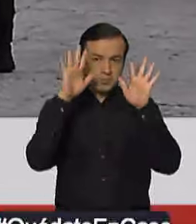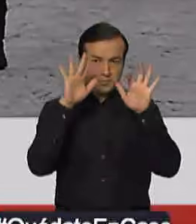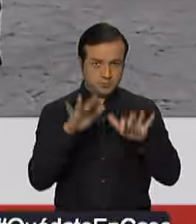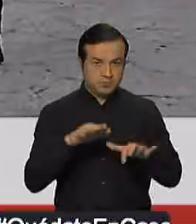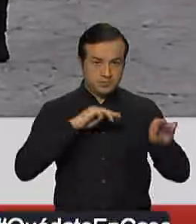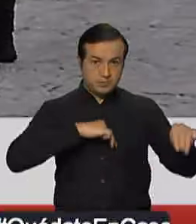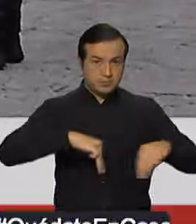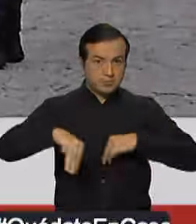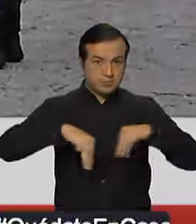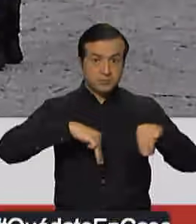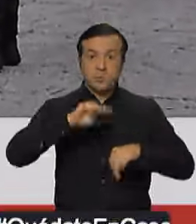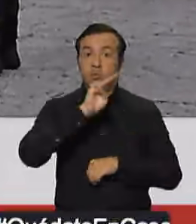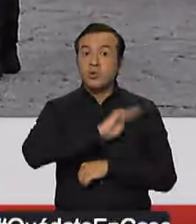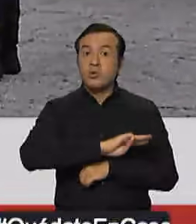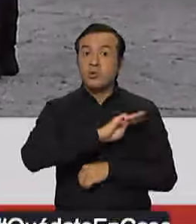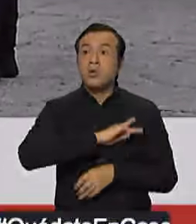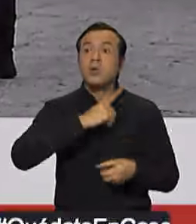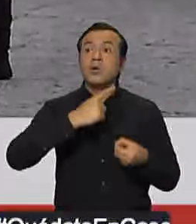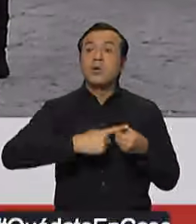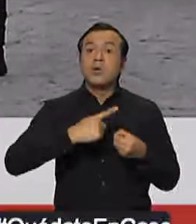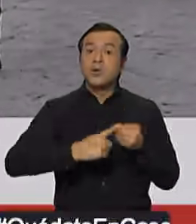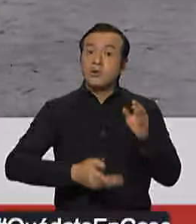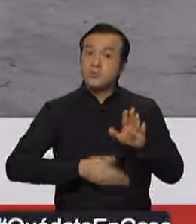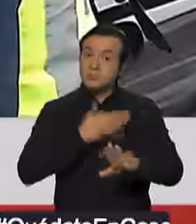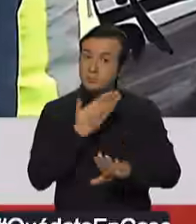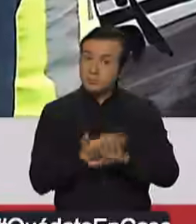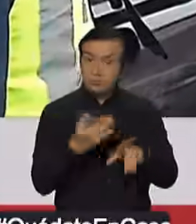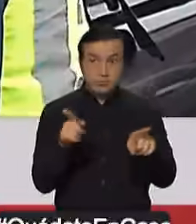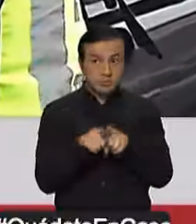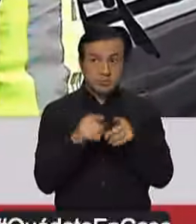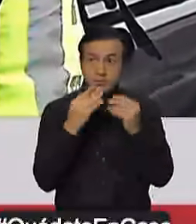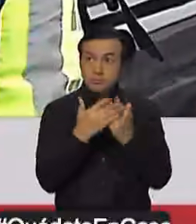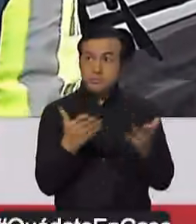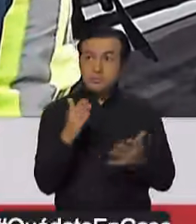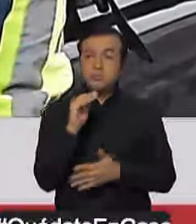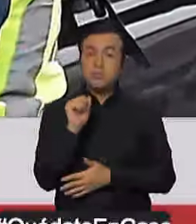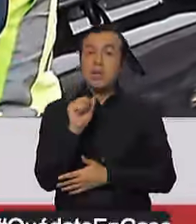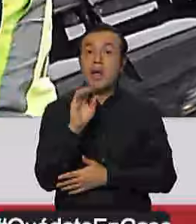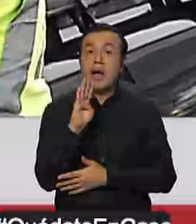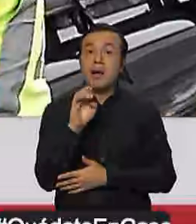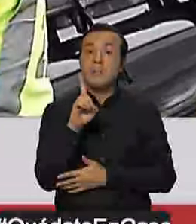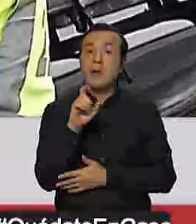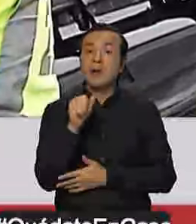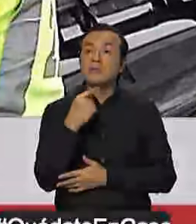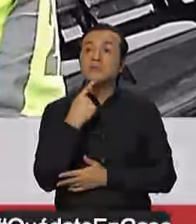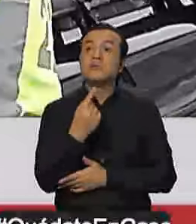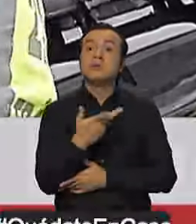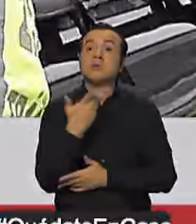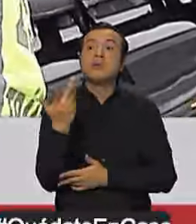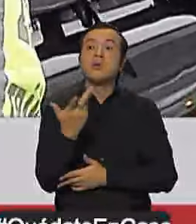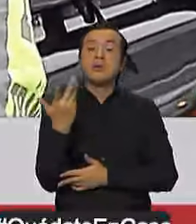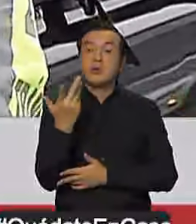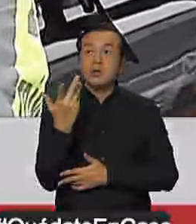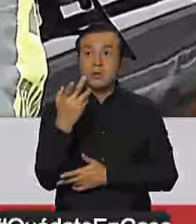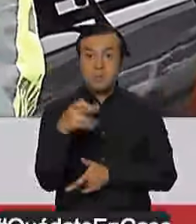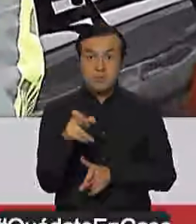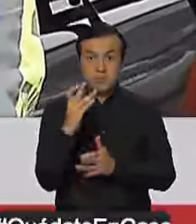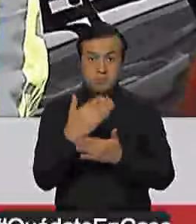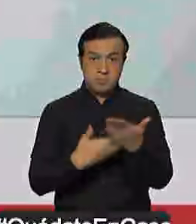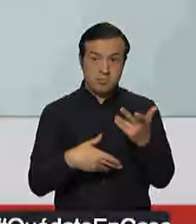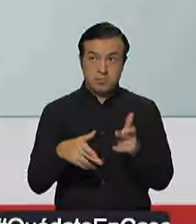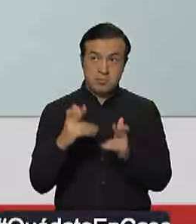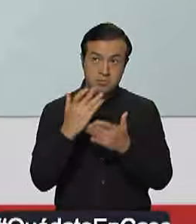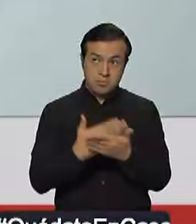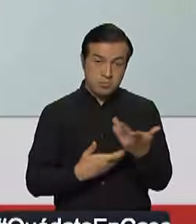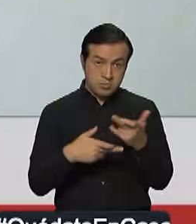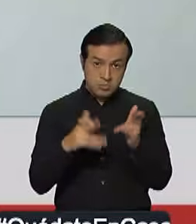de Movilidad del municipio de Quito se planteó la misma observación. Guillermo Abad mencionó que el problema radica en la obtención de los salvoconductos.